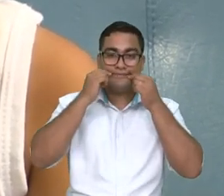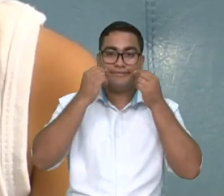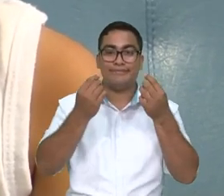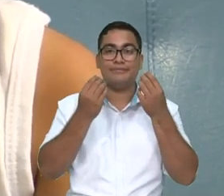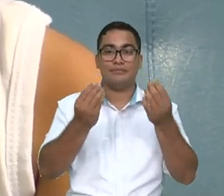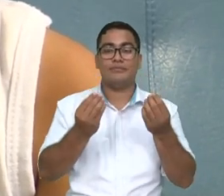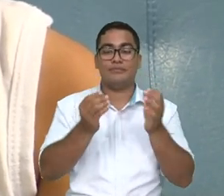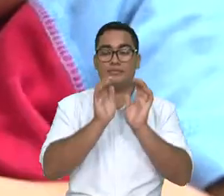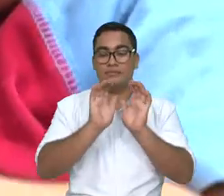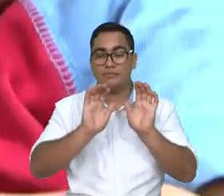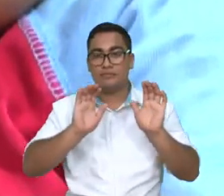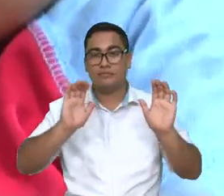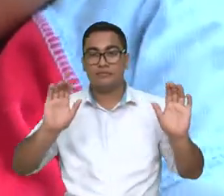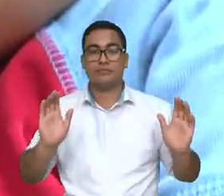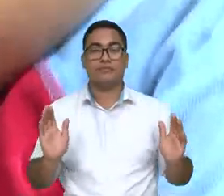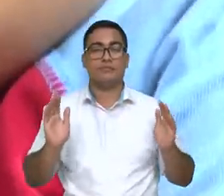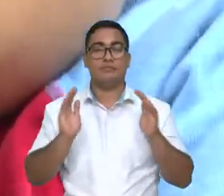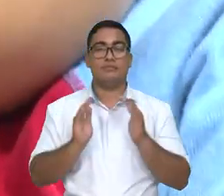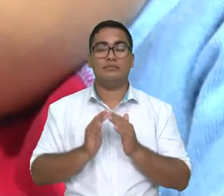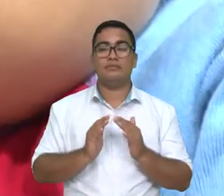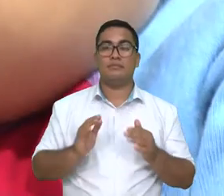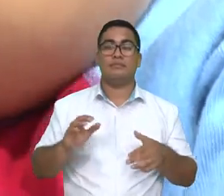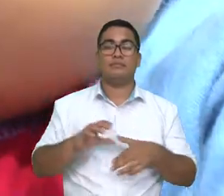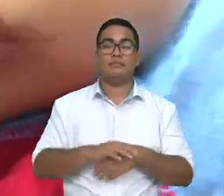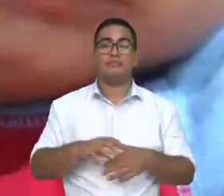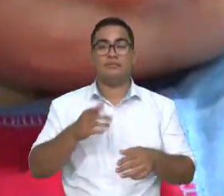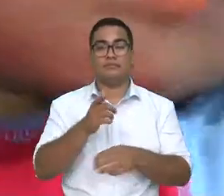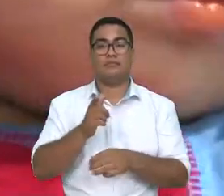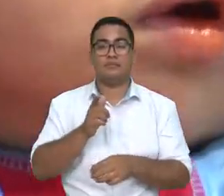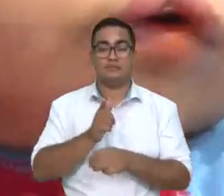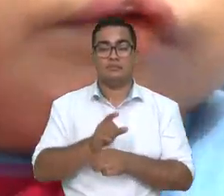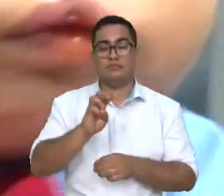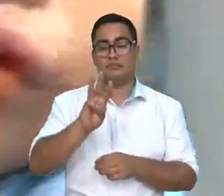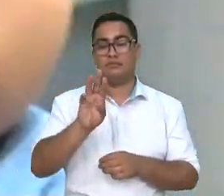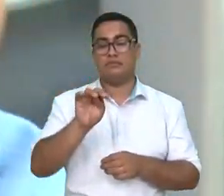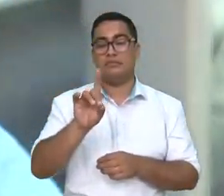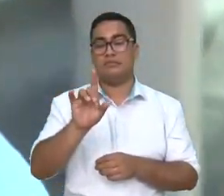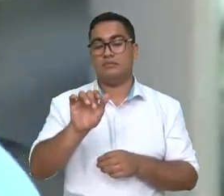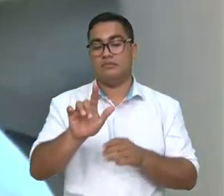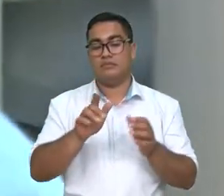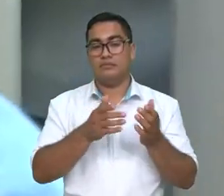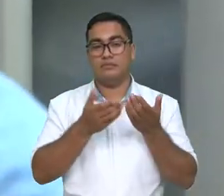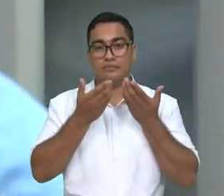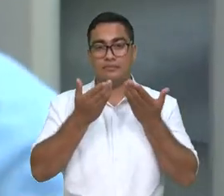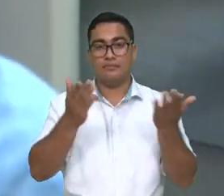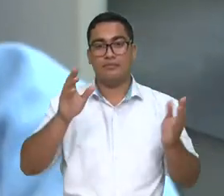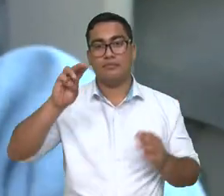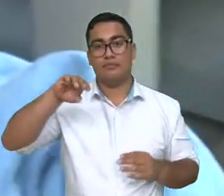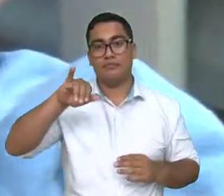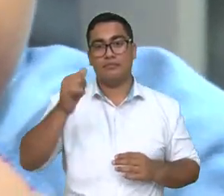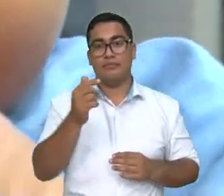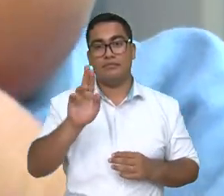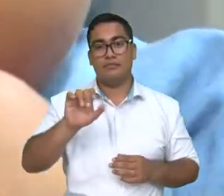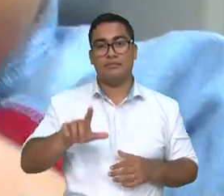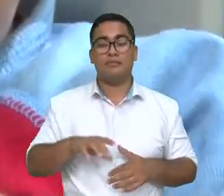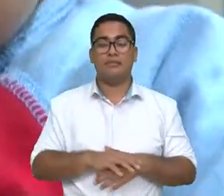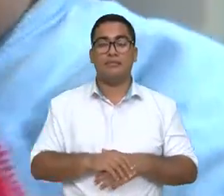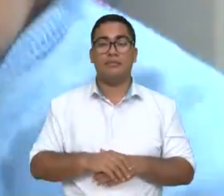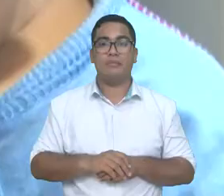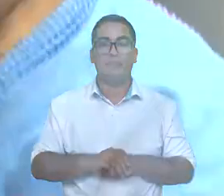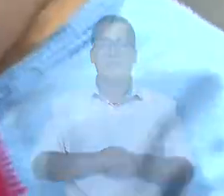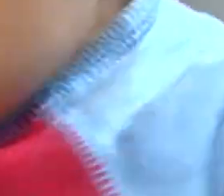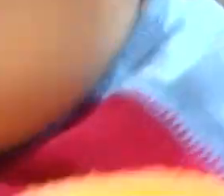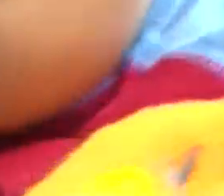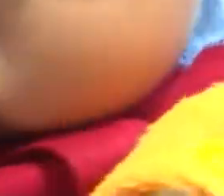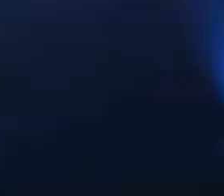muchos reyes y reinas del hogar. Con cámara de Wendell Noguera para el canal parlamentario, les informó Miguel Carranza Mena.